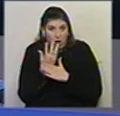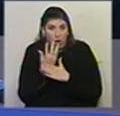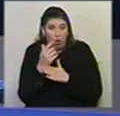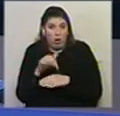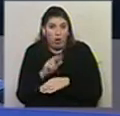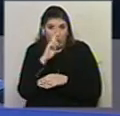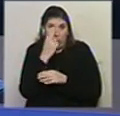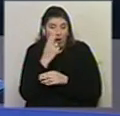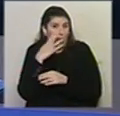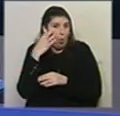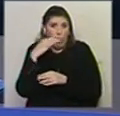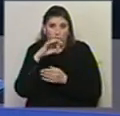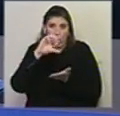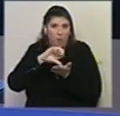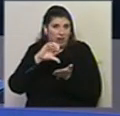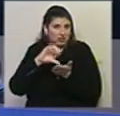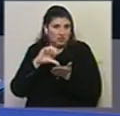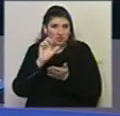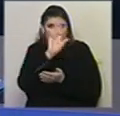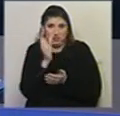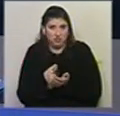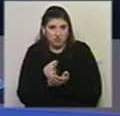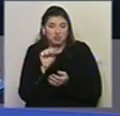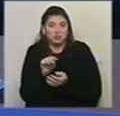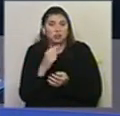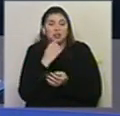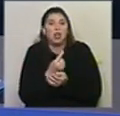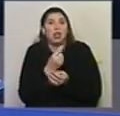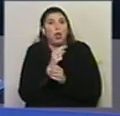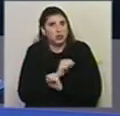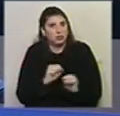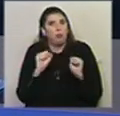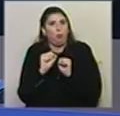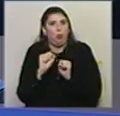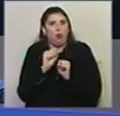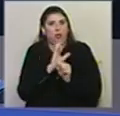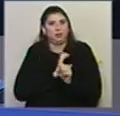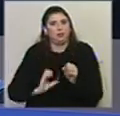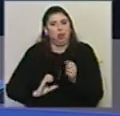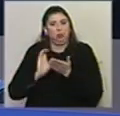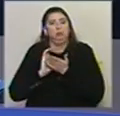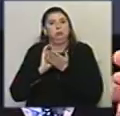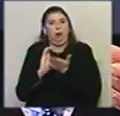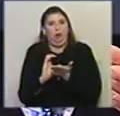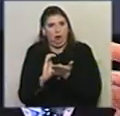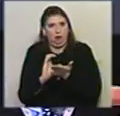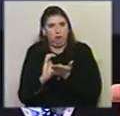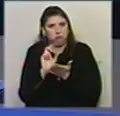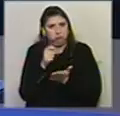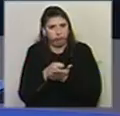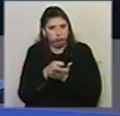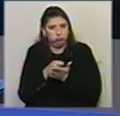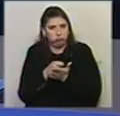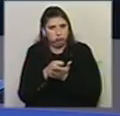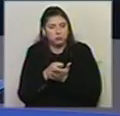de la región que lo tiene, un modelo de acceso universal a los medicamentos, también es la sustentabilidad del propio sistema. Del propio sistema y